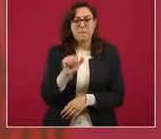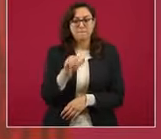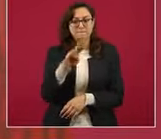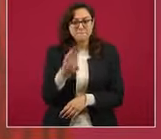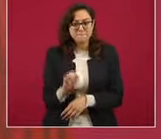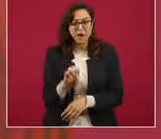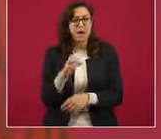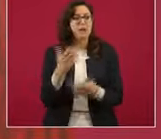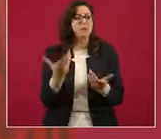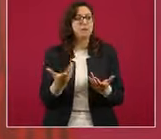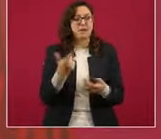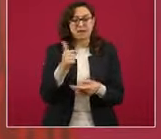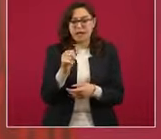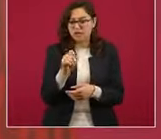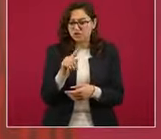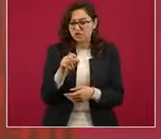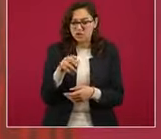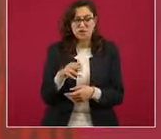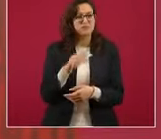otros